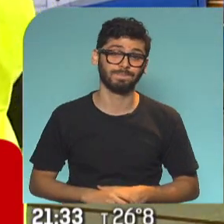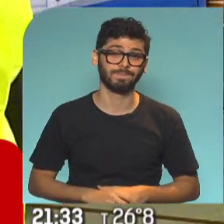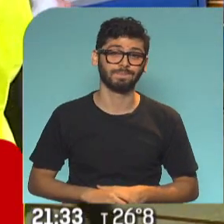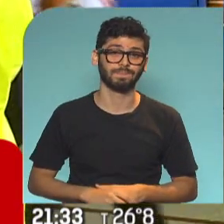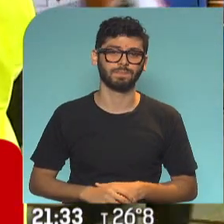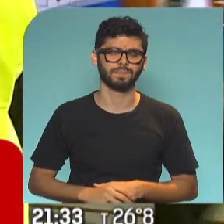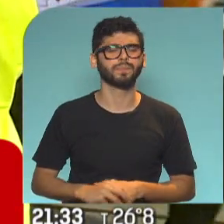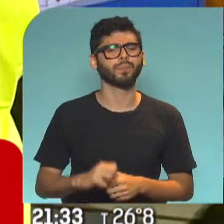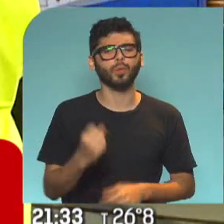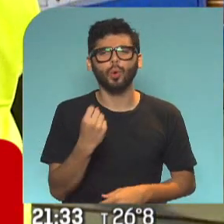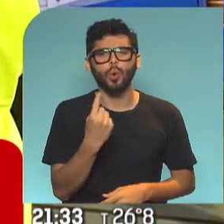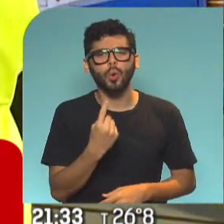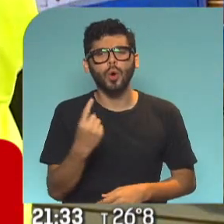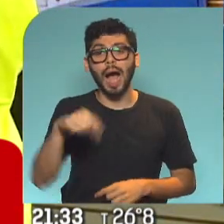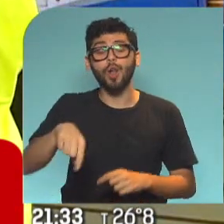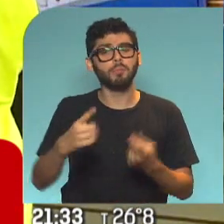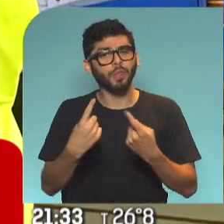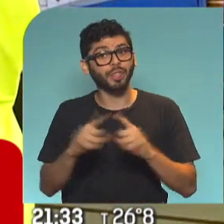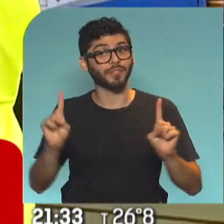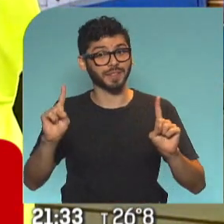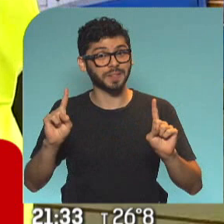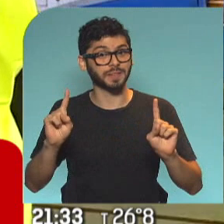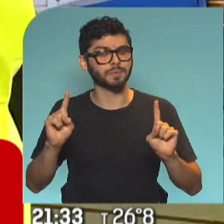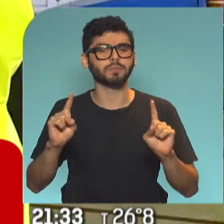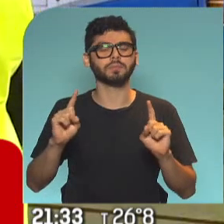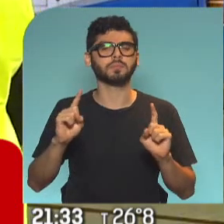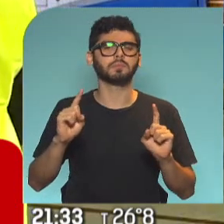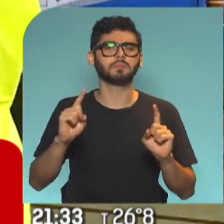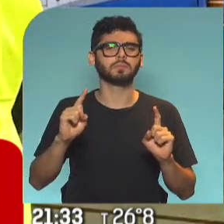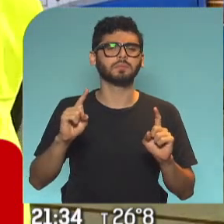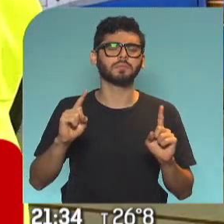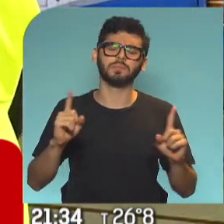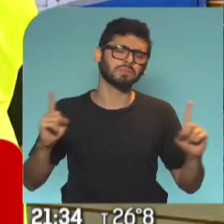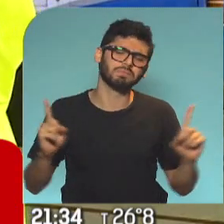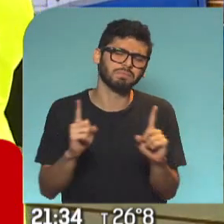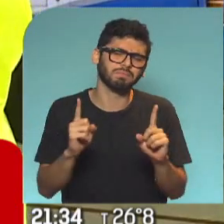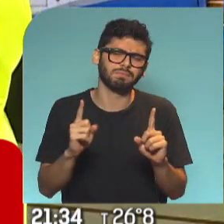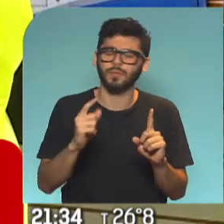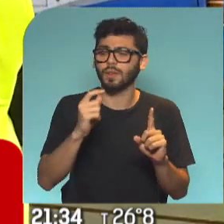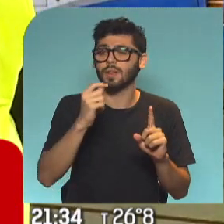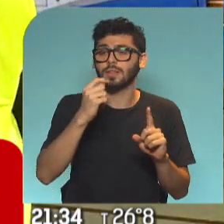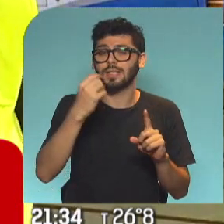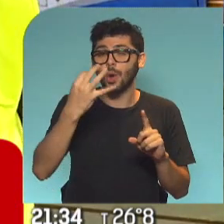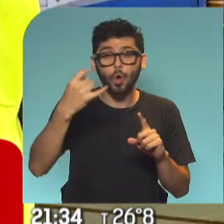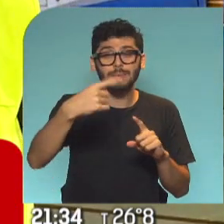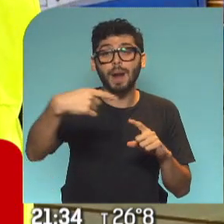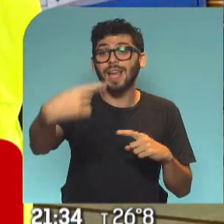Un caso distinto ahora. Y en definitiva, seguramente, si no será la semana próxima,